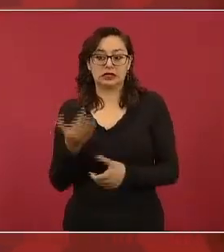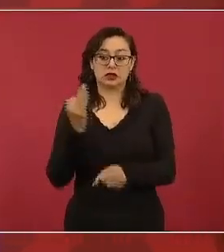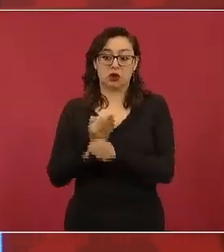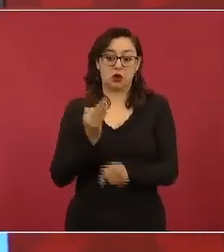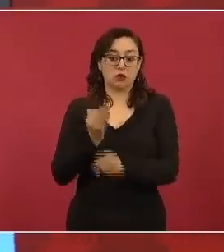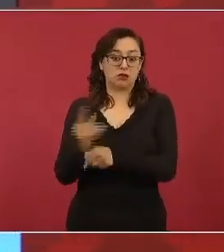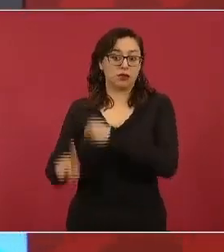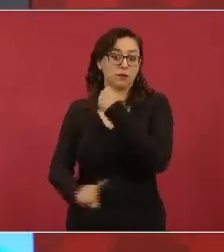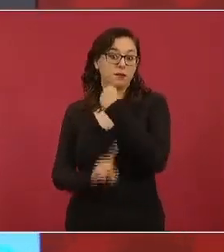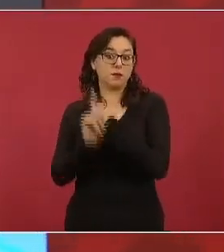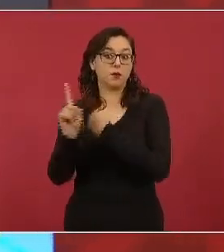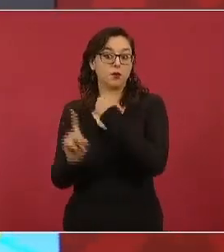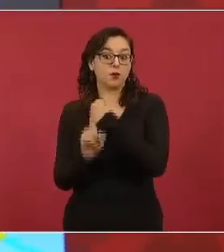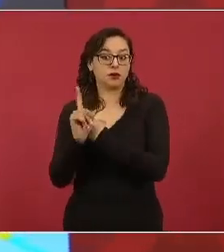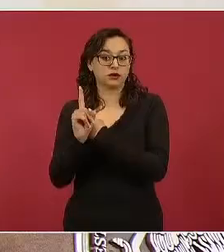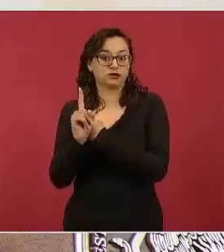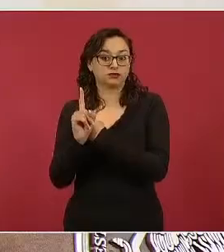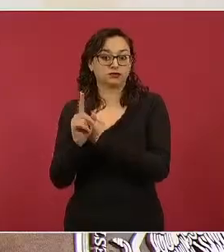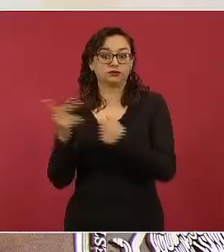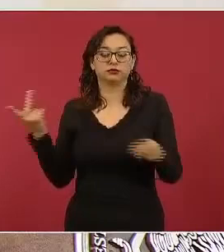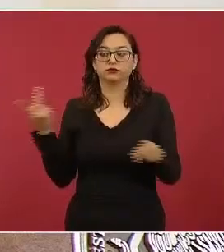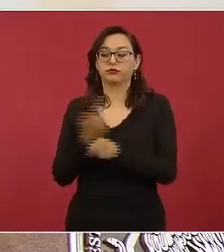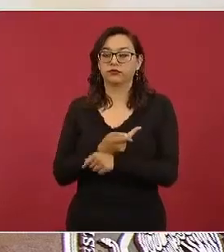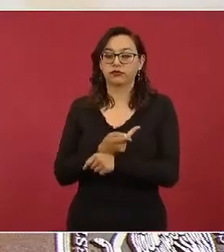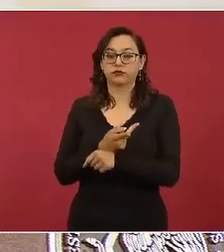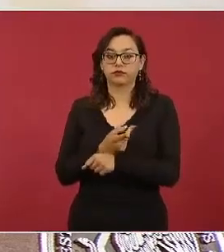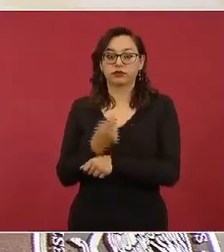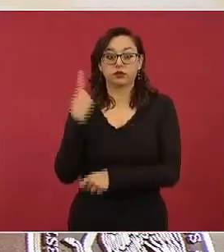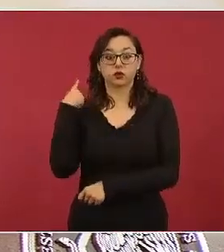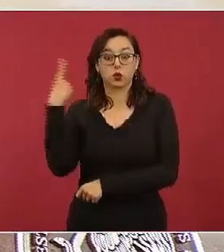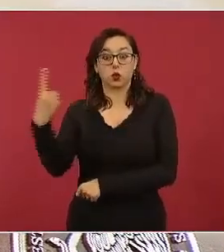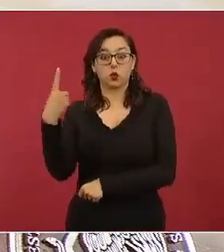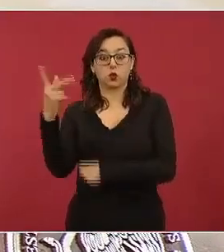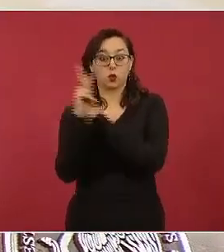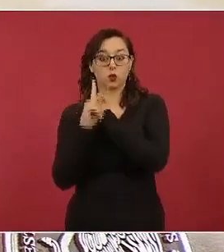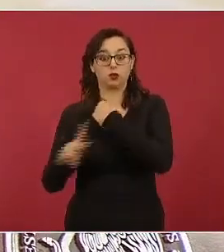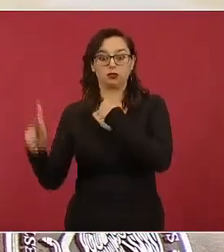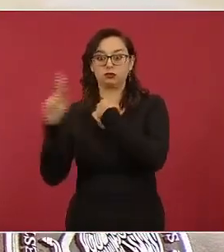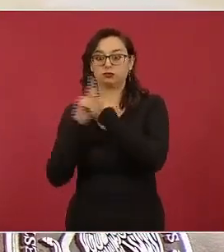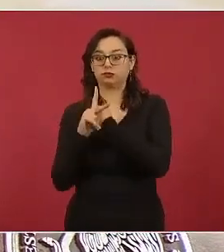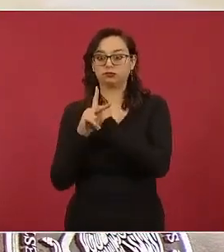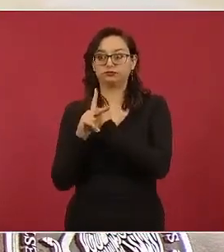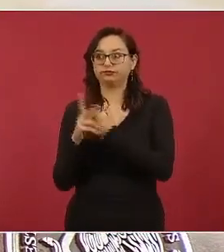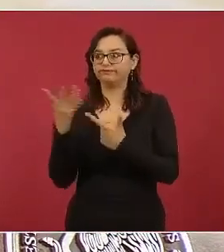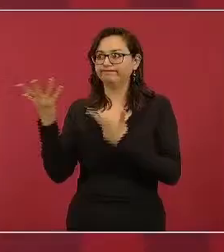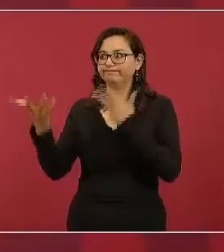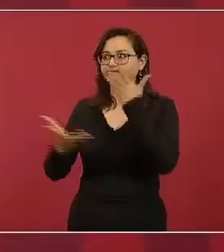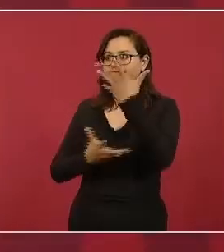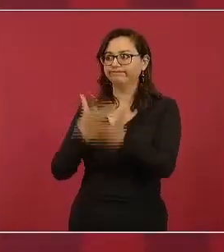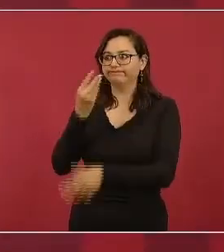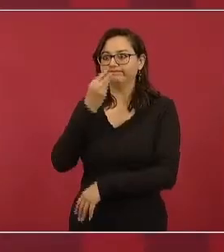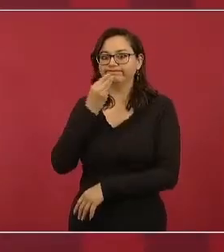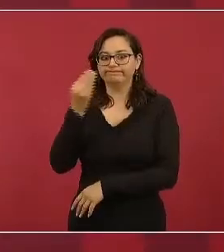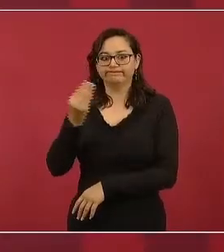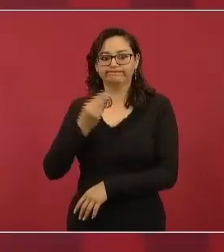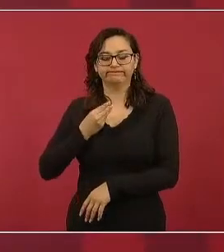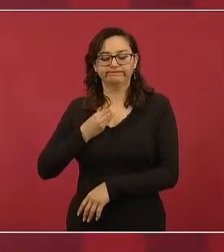resuelve el que no se dependa solo de un país o de una región?